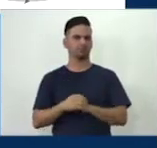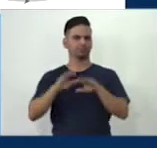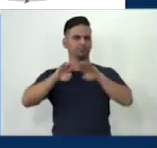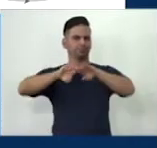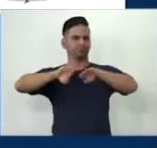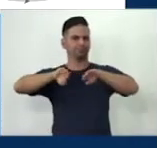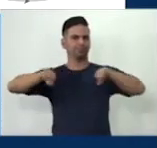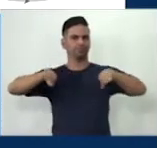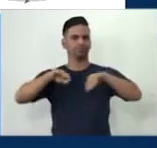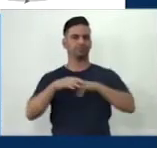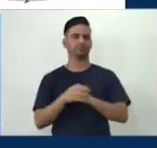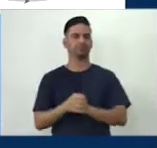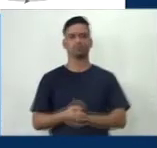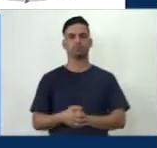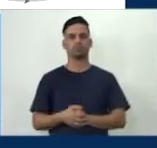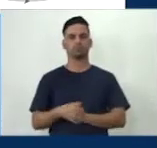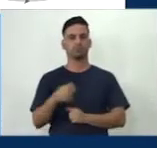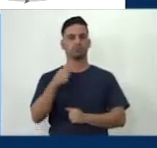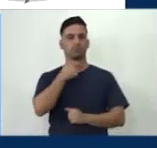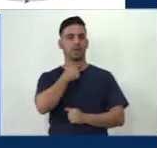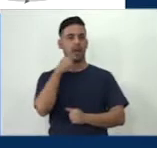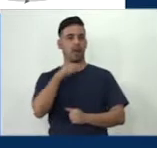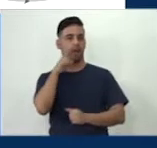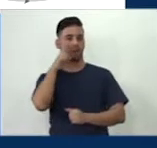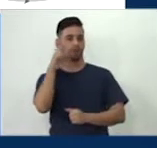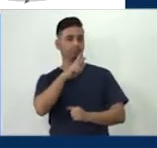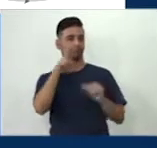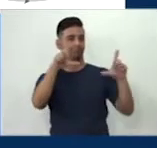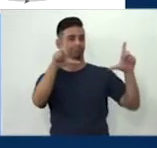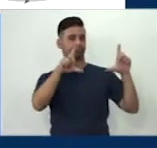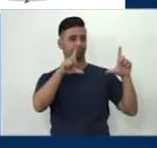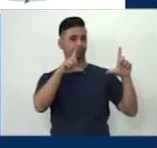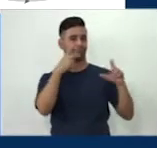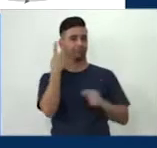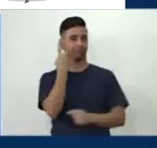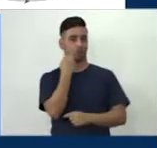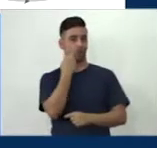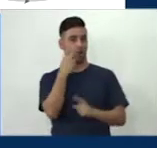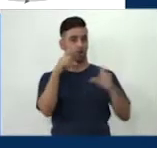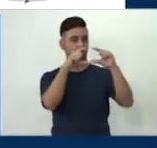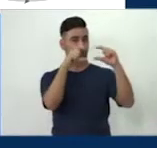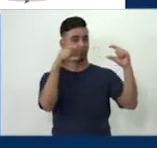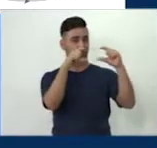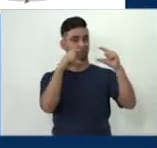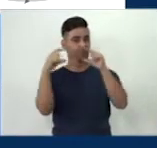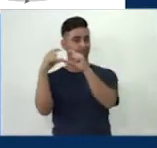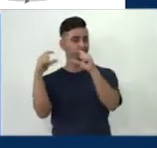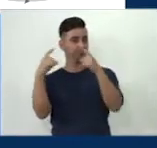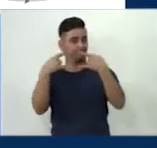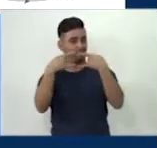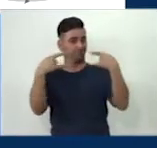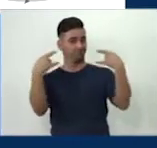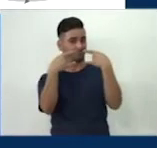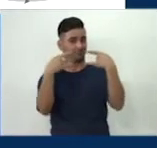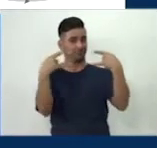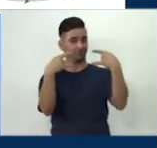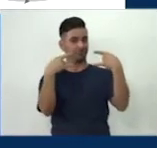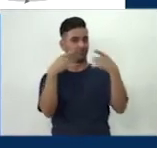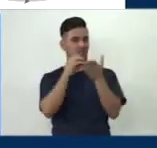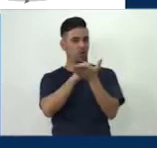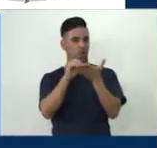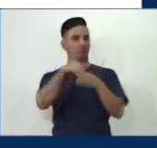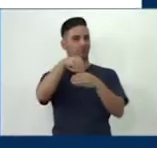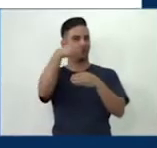son iguales, ¿qué pasa? Se repelen. Allí podemos observar cómo las líneas de campo magnético del imán salen del polo norte y entran